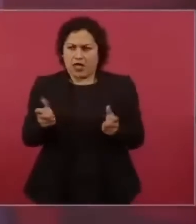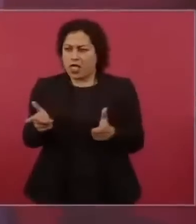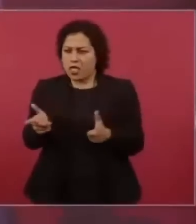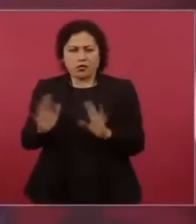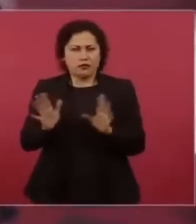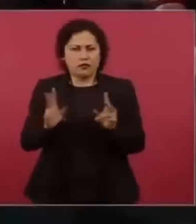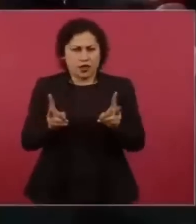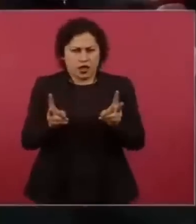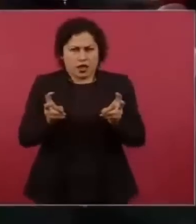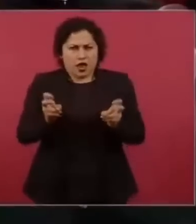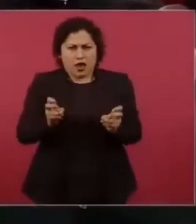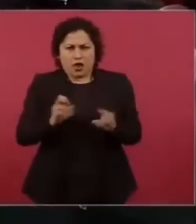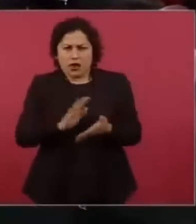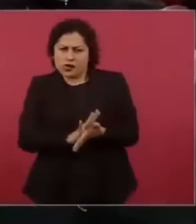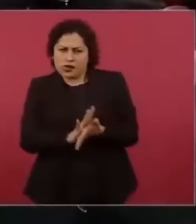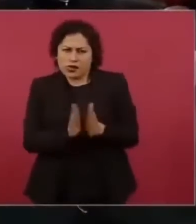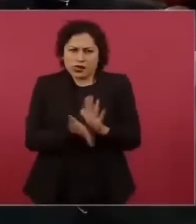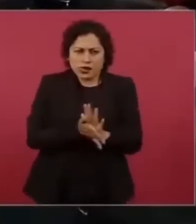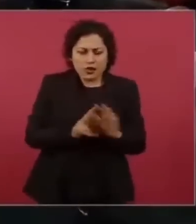y cuidando a las espaldas